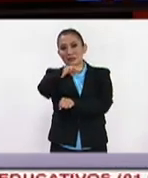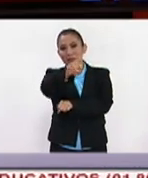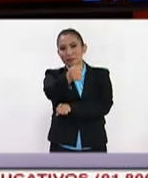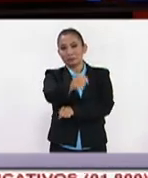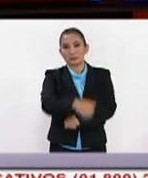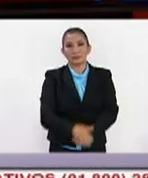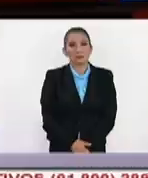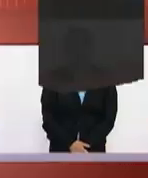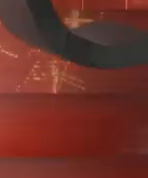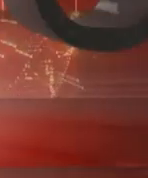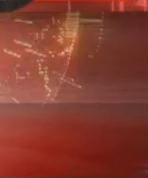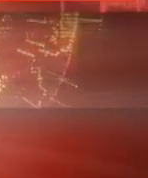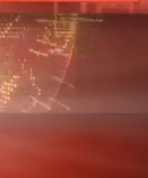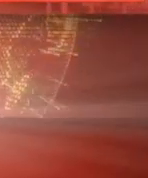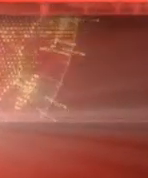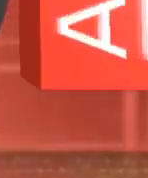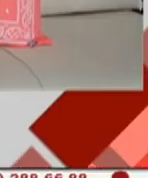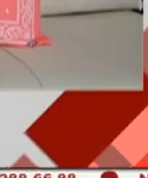septiembre.